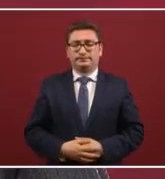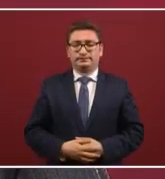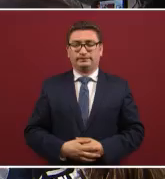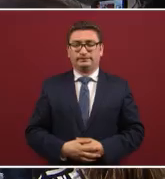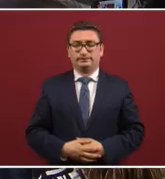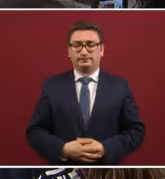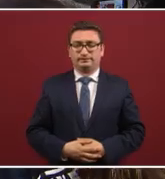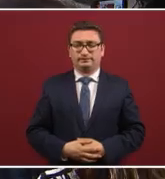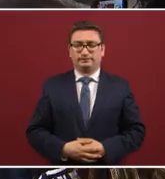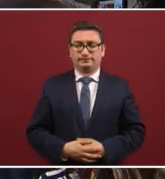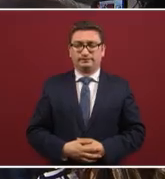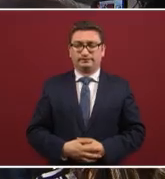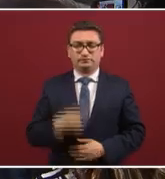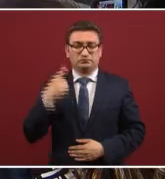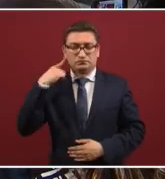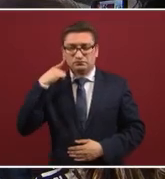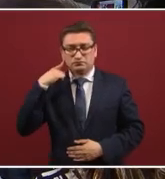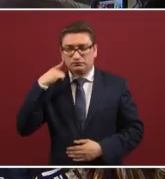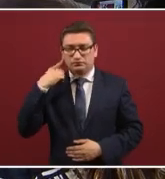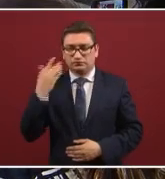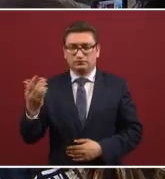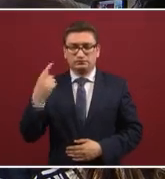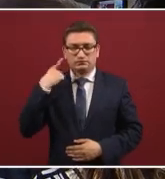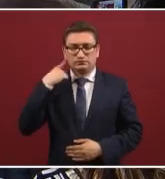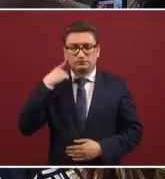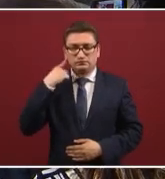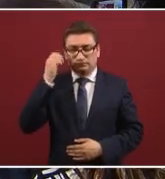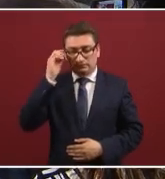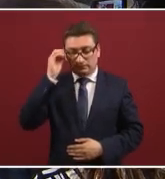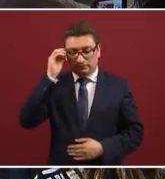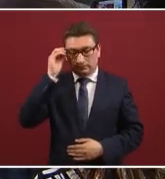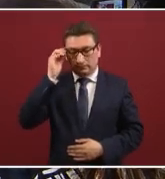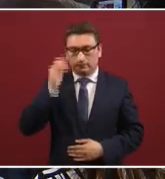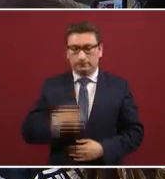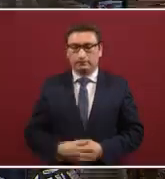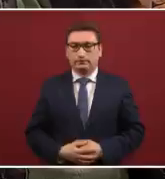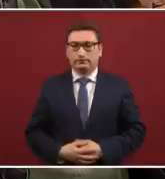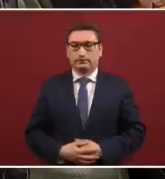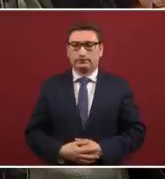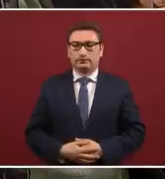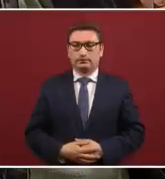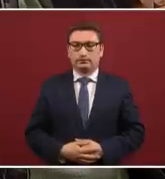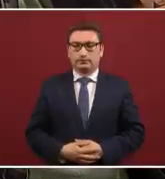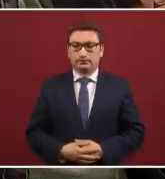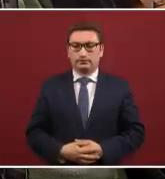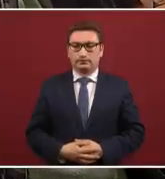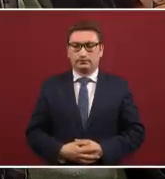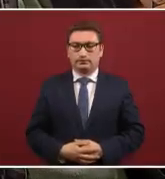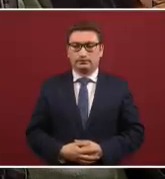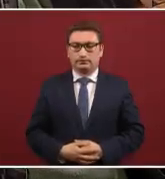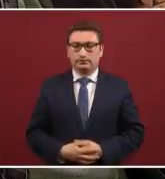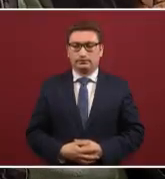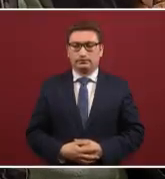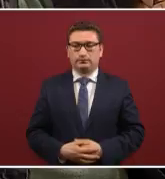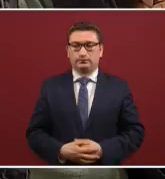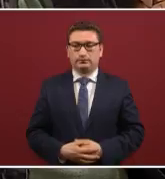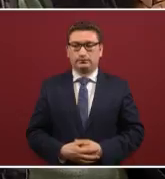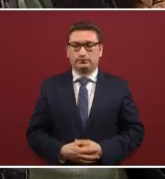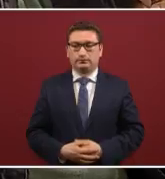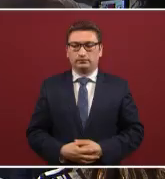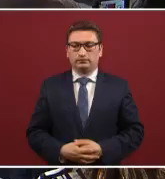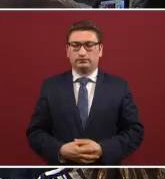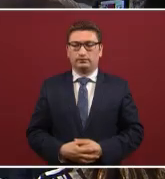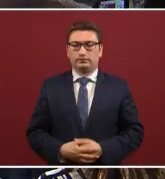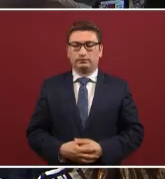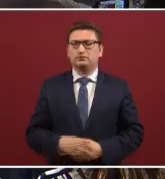de escáner en el acceso principal de Moneda. Hay varias deficiencias de seguridad aquí en el Palacio. Sí, se van